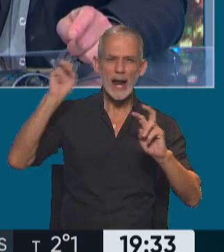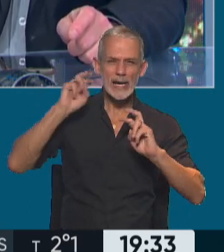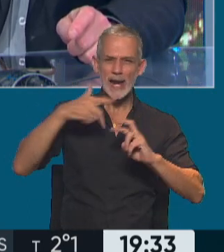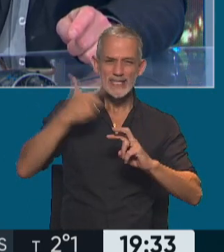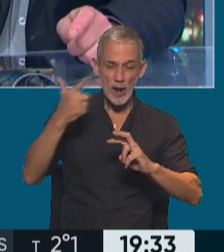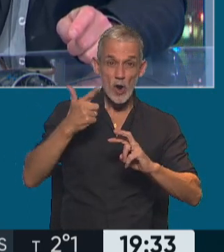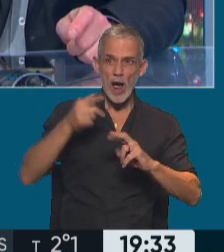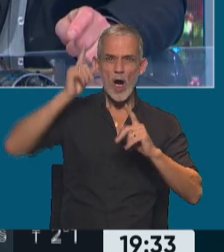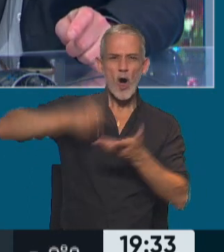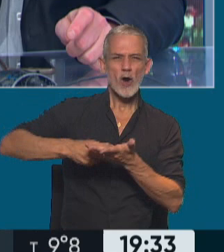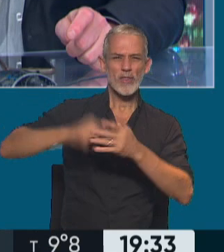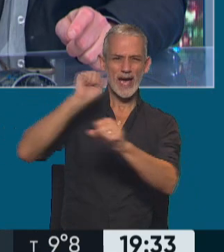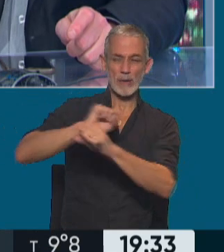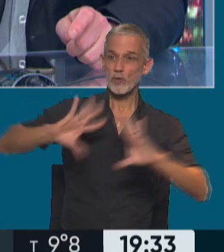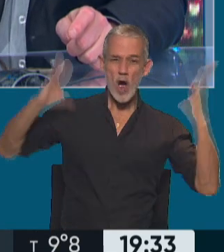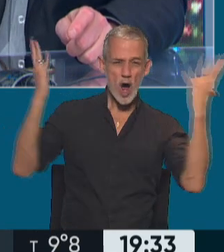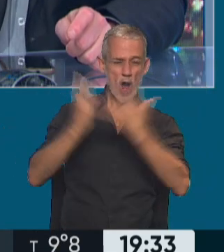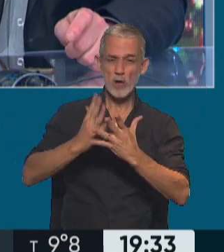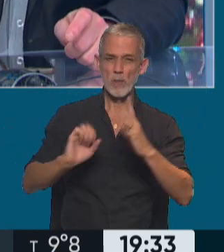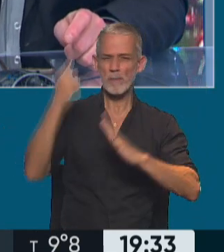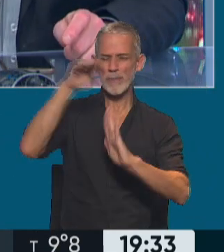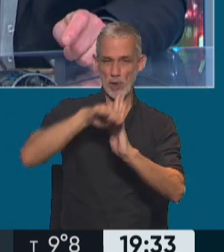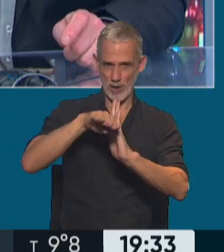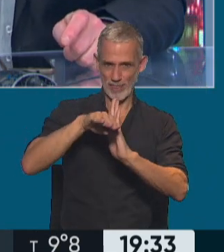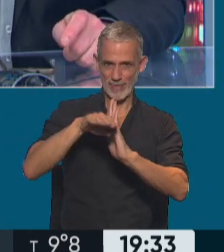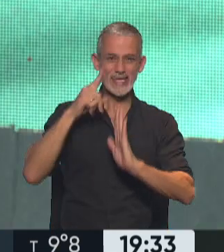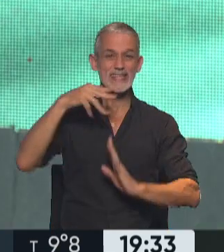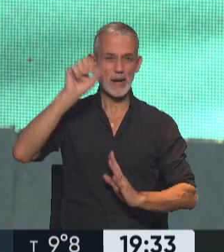orden de captura internacional prioritaria de Interpol. Muchas gracias, Néstor. De nada.